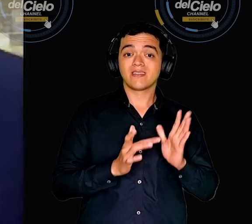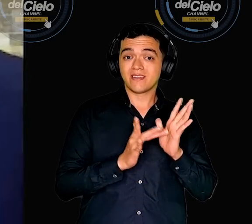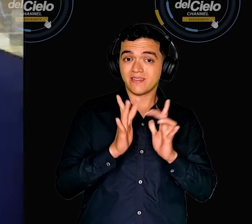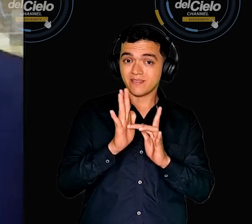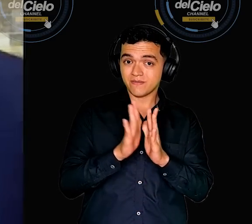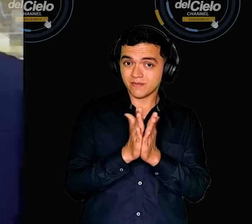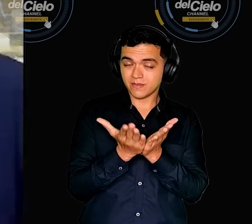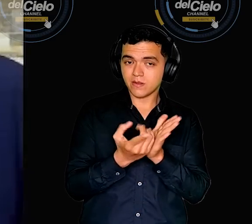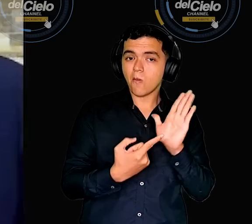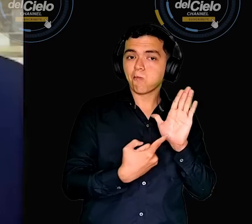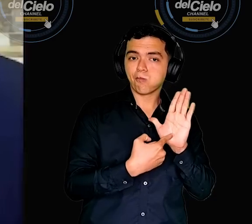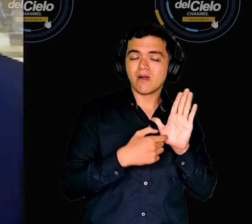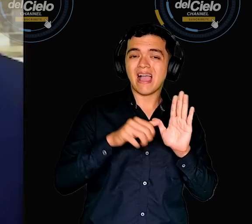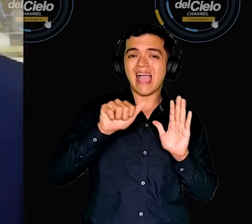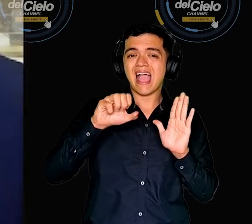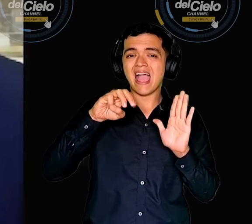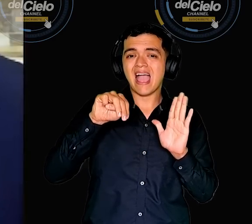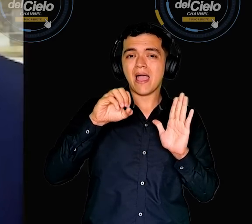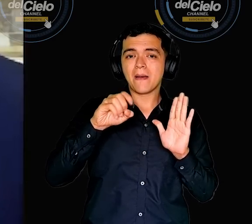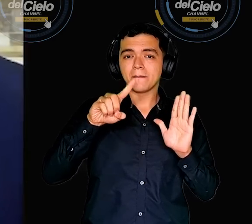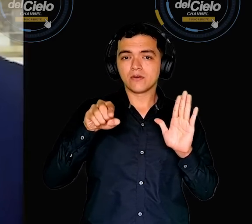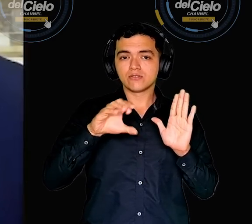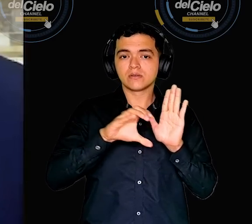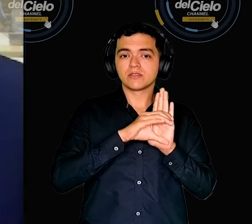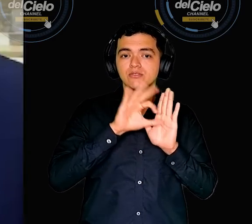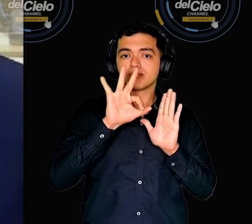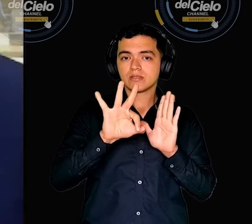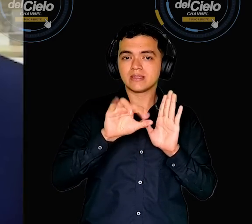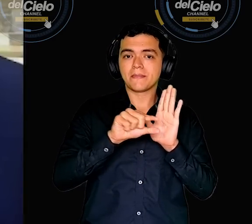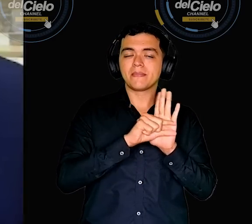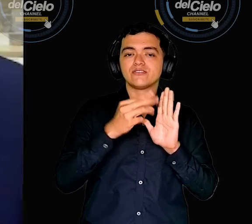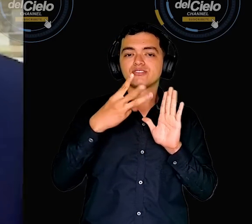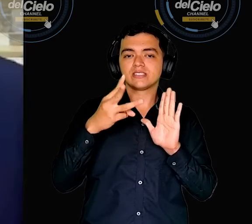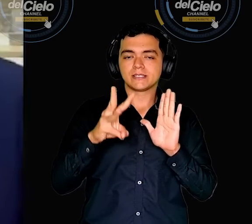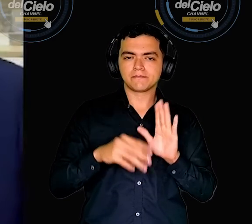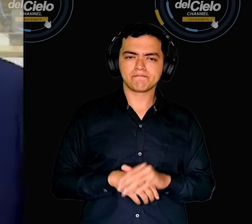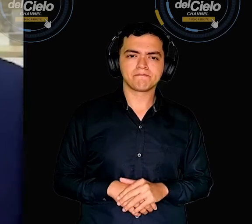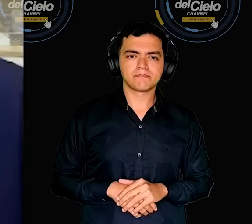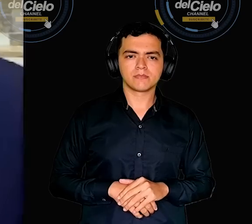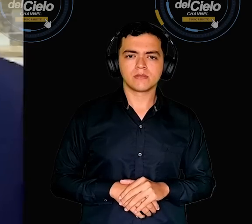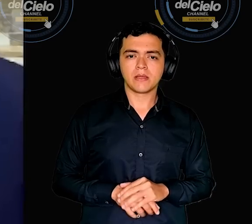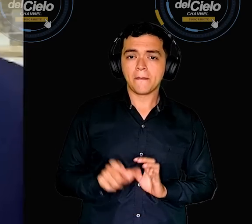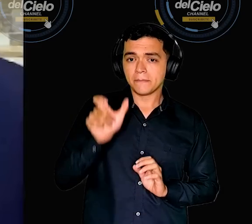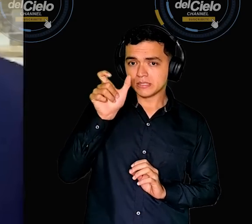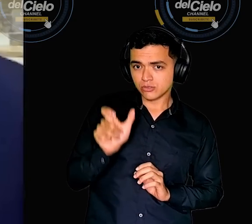Hermano Álvaro, ¿me están escuchando bien? Sí, le estamos escuchando bien, hermano Álvaro, perfectamente.